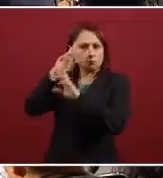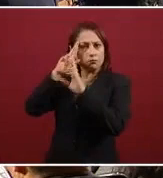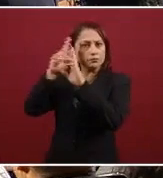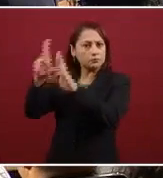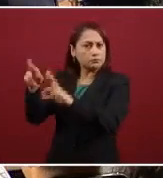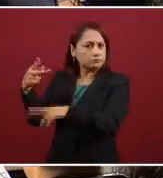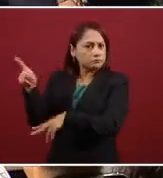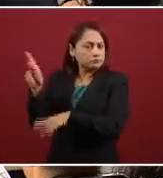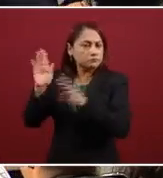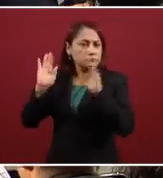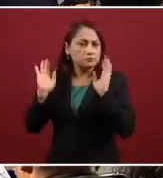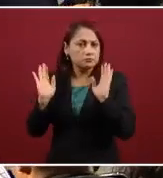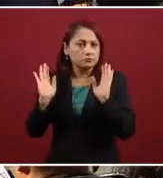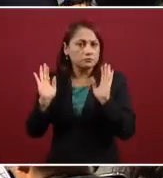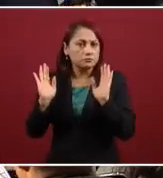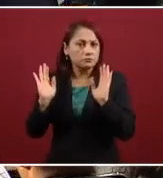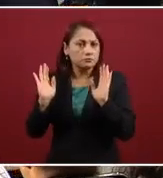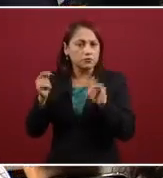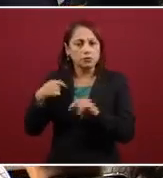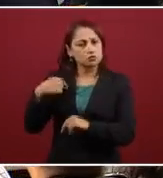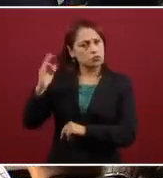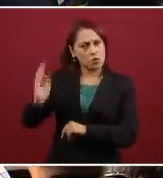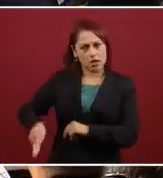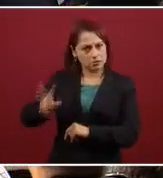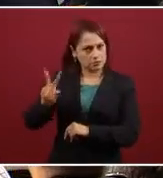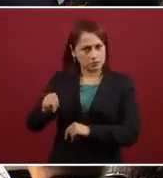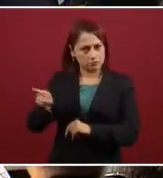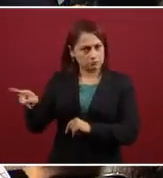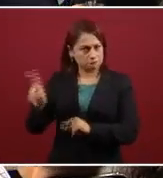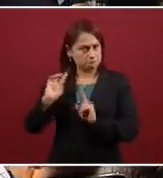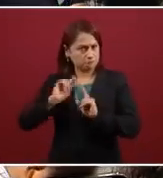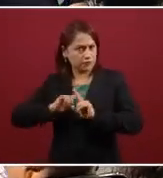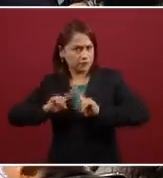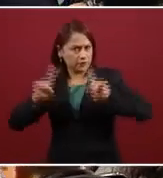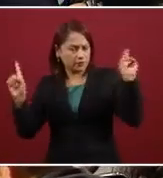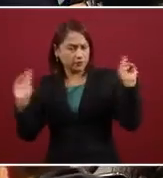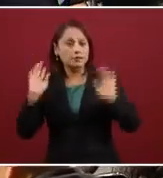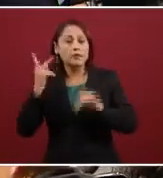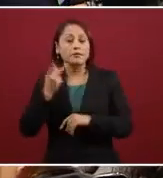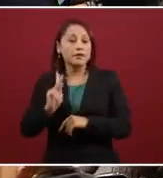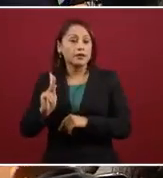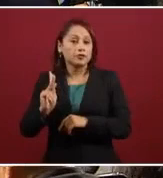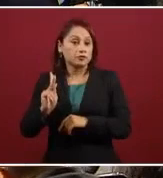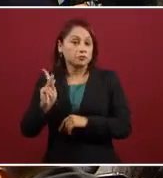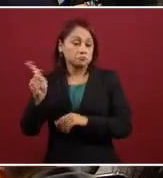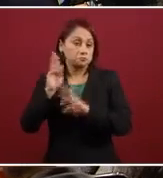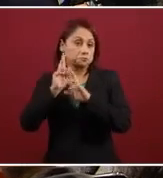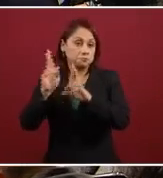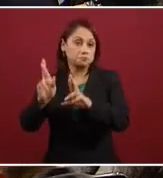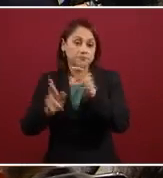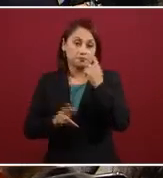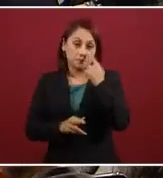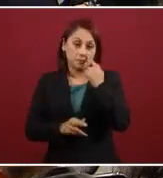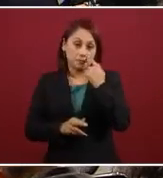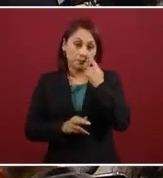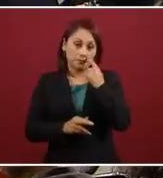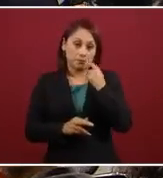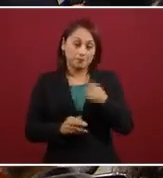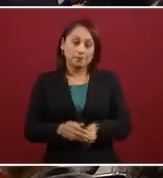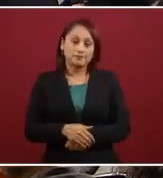yo no lo comparto. Y además, pues